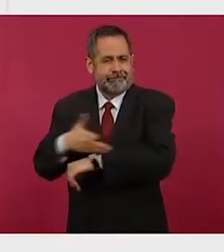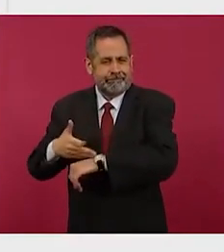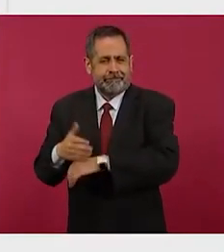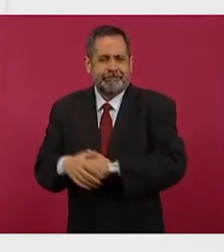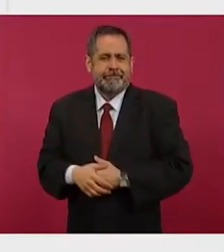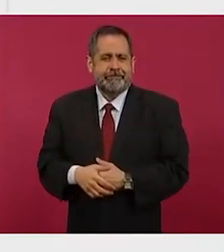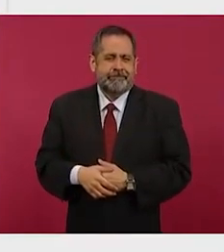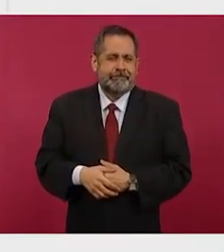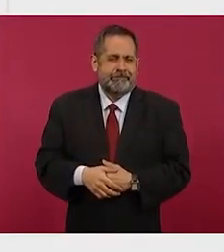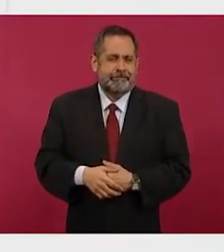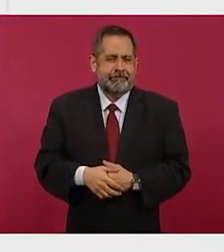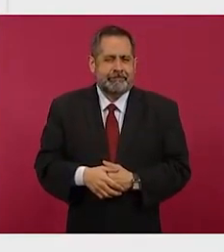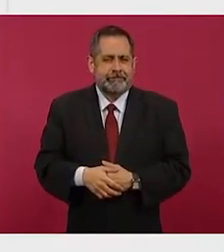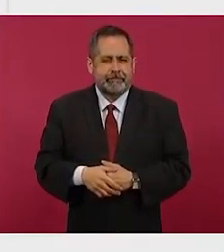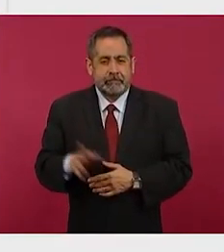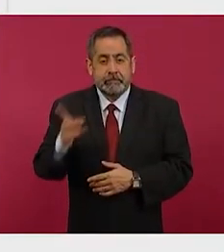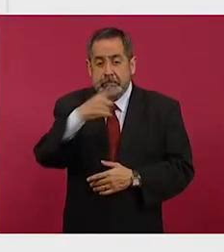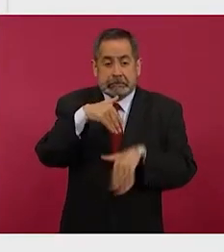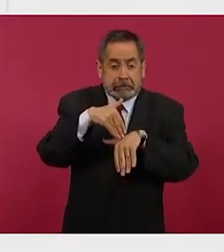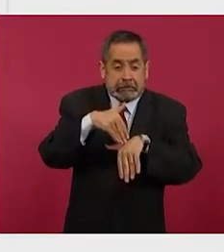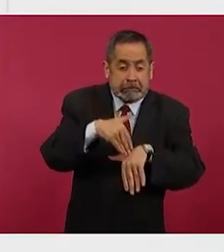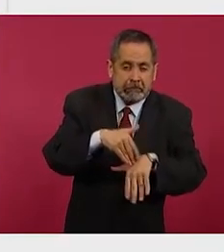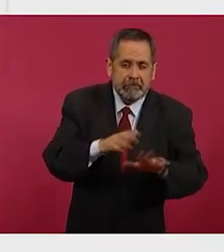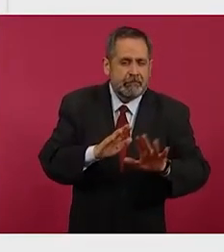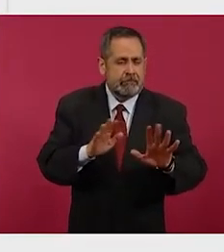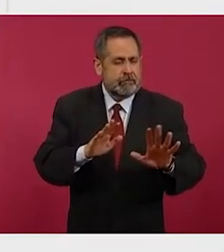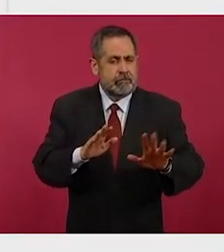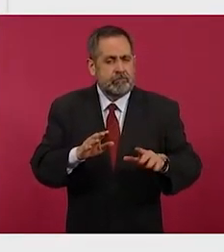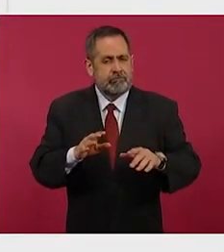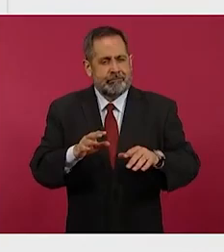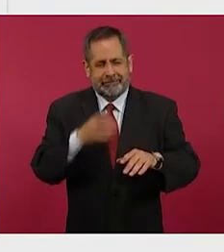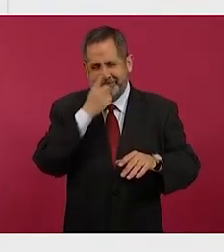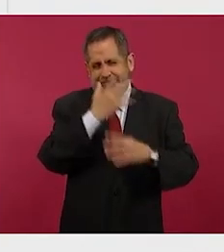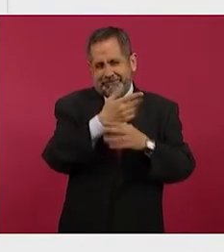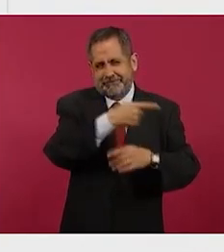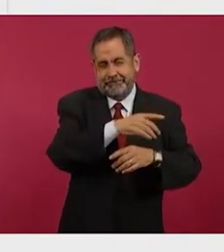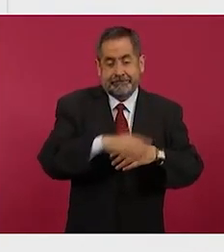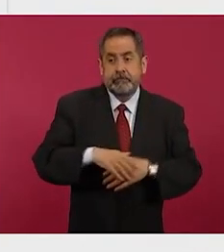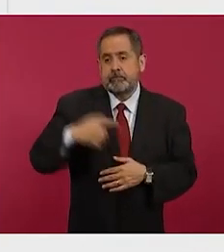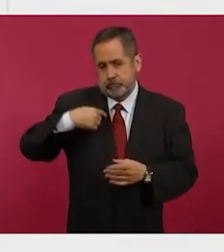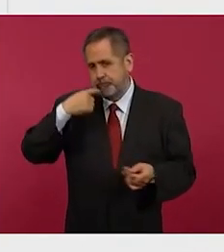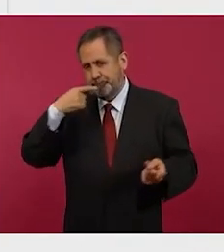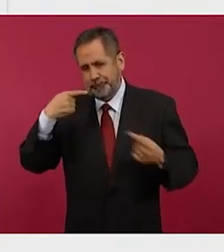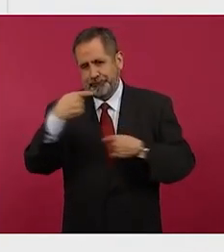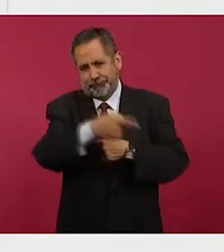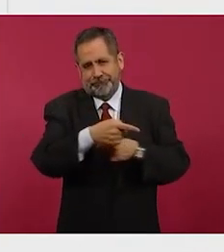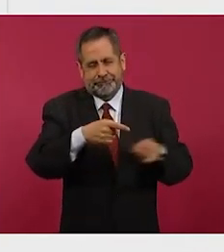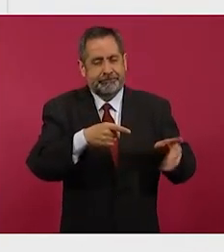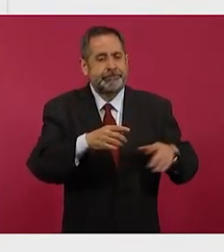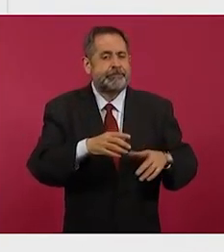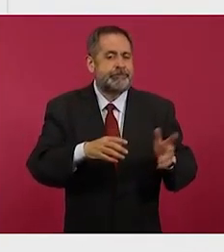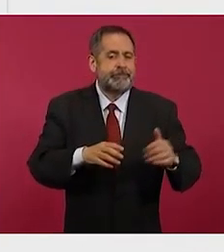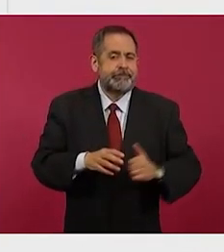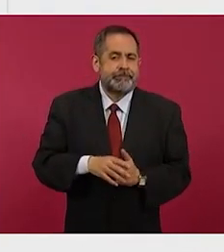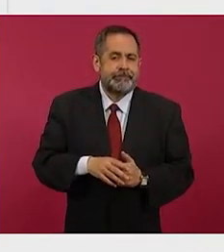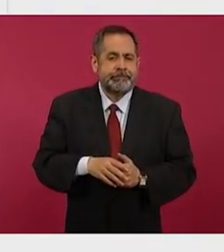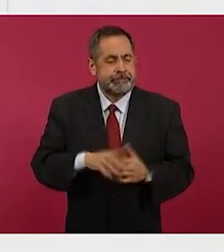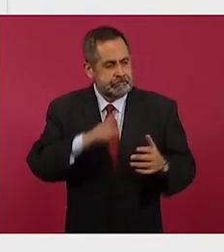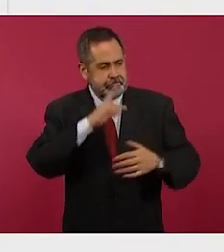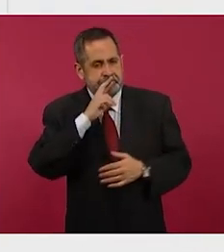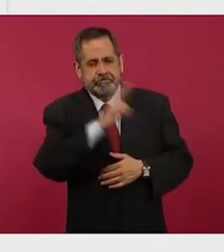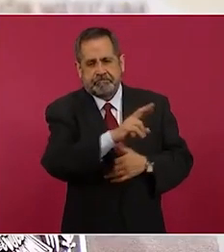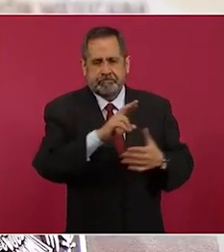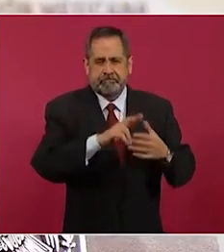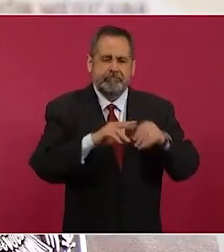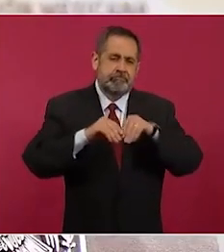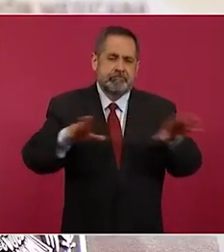Que no nos distraigan con borregadas, ¿no? Porque tampoco les gustó que yo haya dado una respuesta a